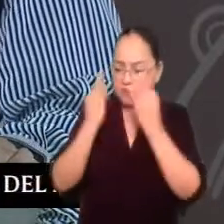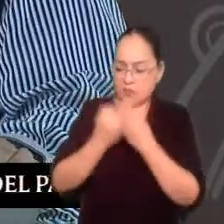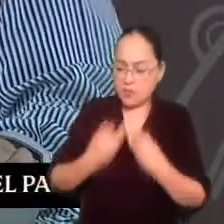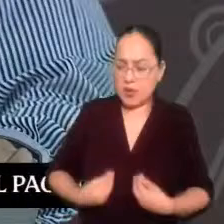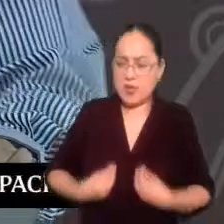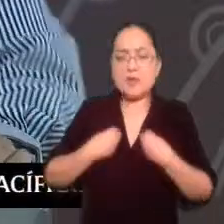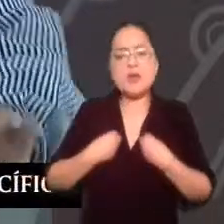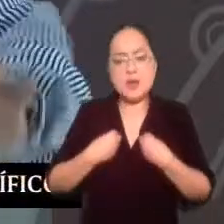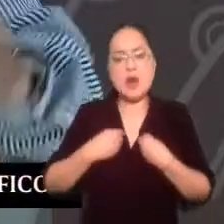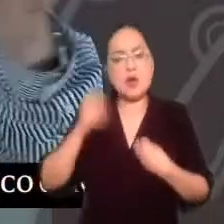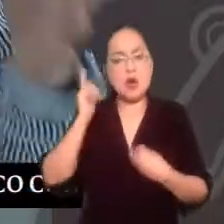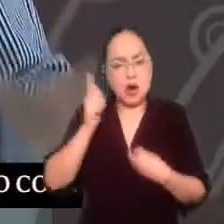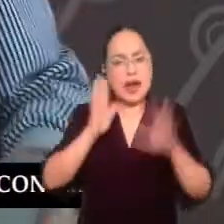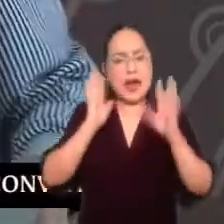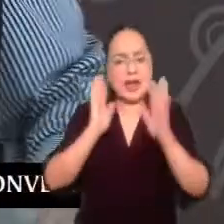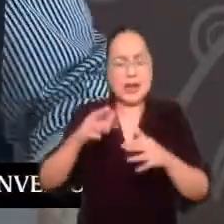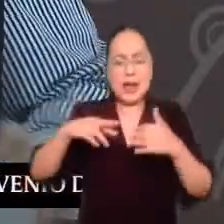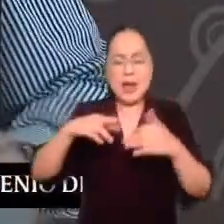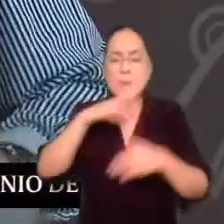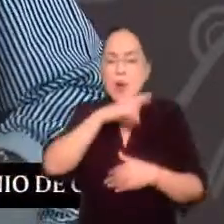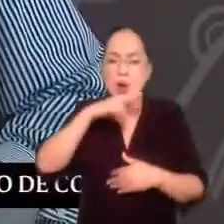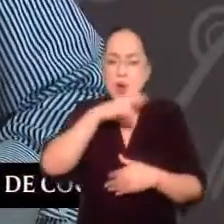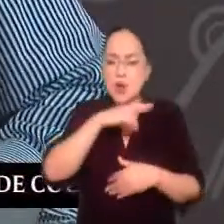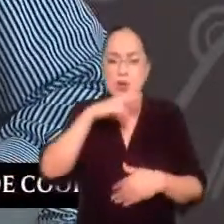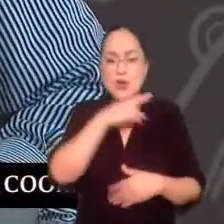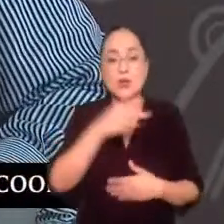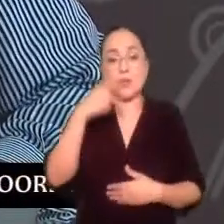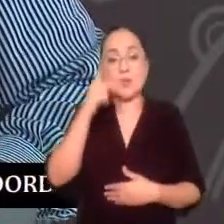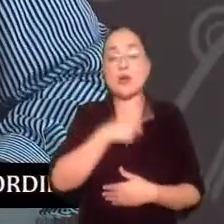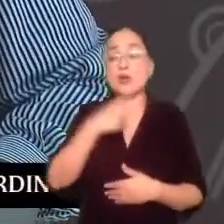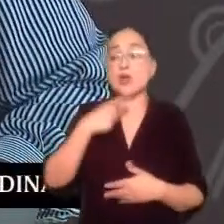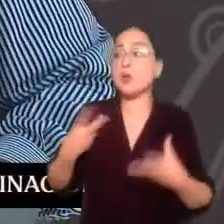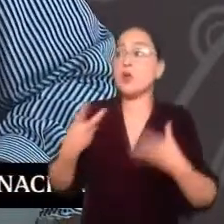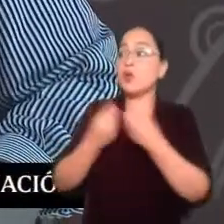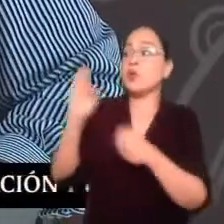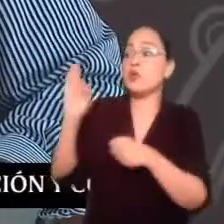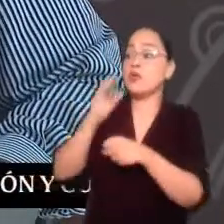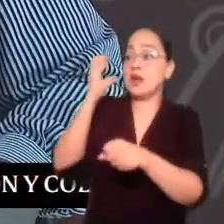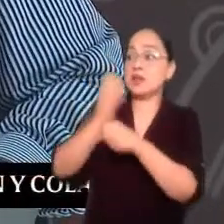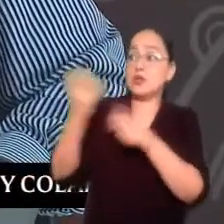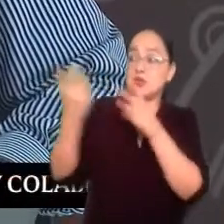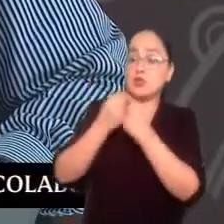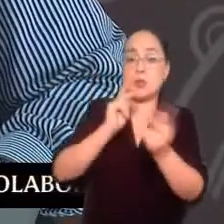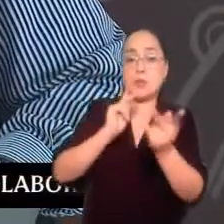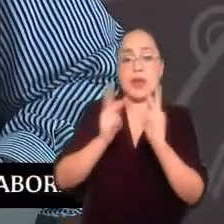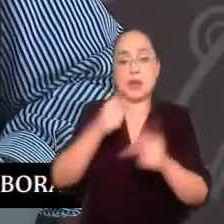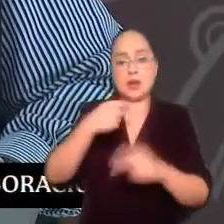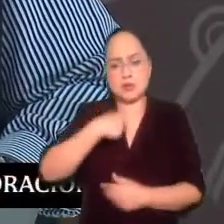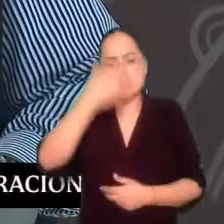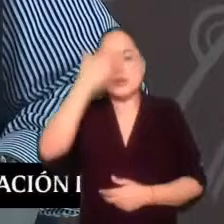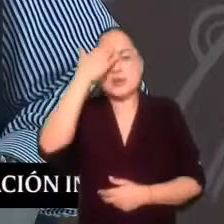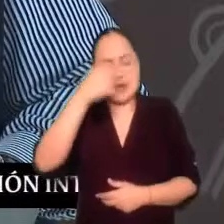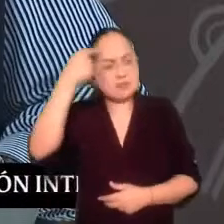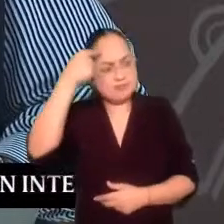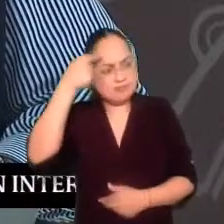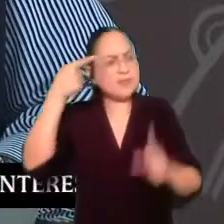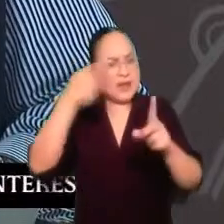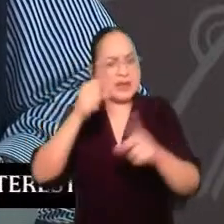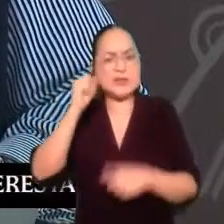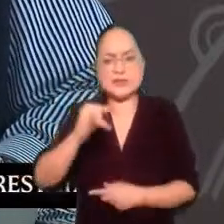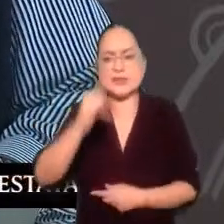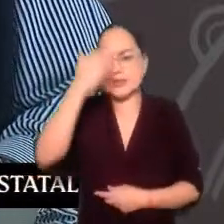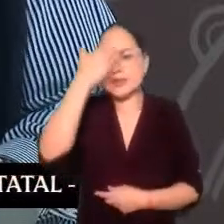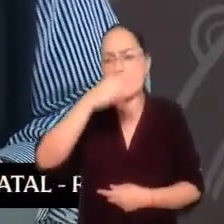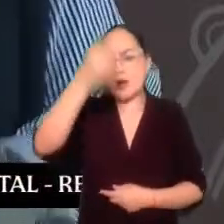tengo que hacer algunas consideraciones con la federación, vamos a verlo, ¿no? Yo lo tengo en mente, me parece que ya